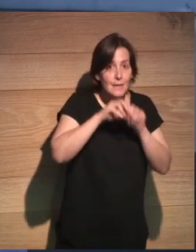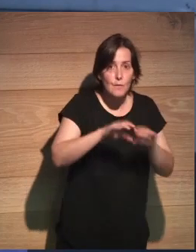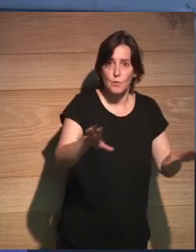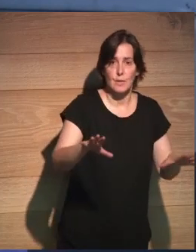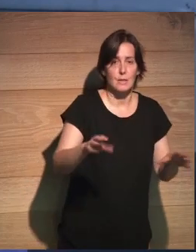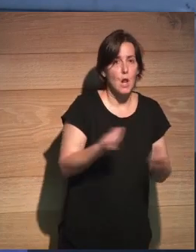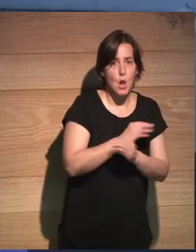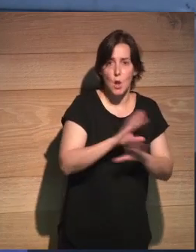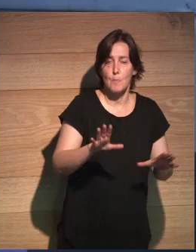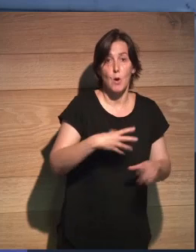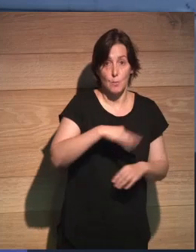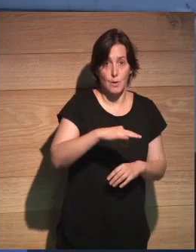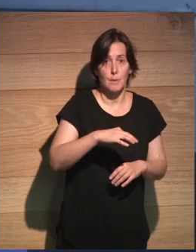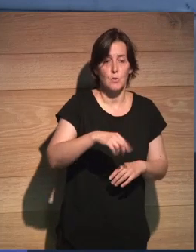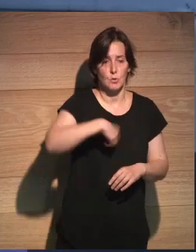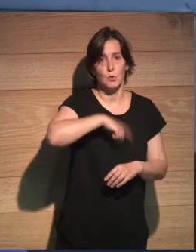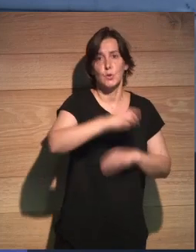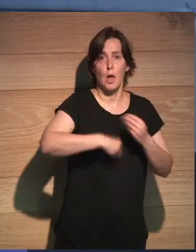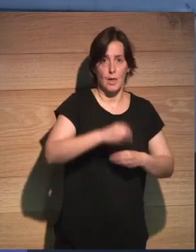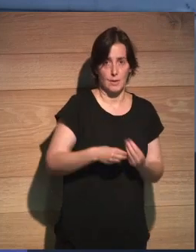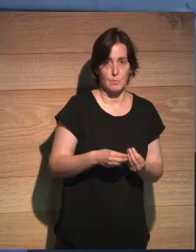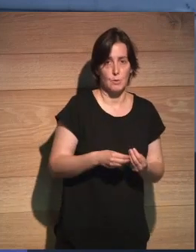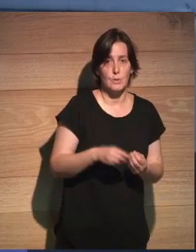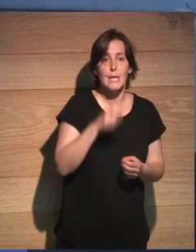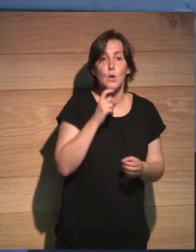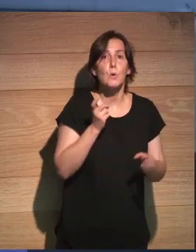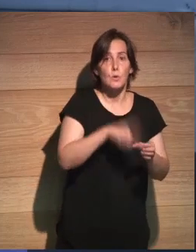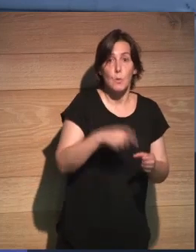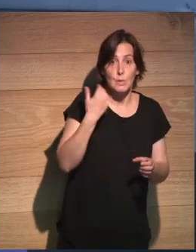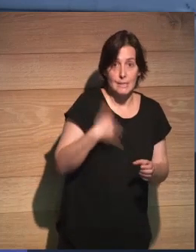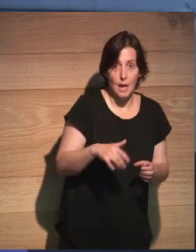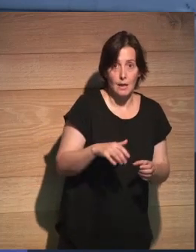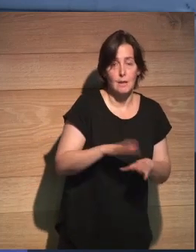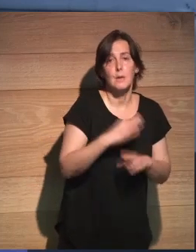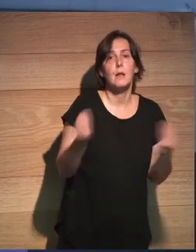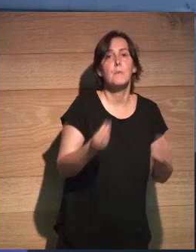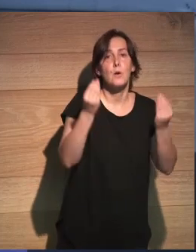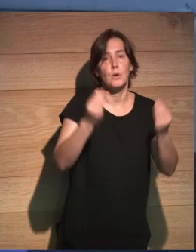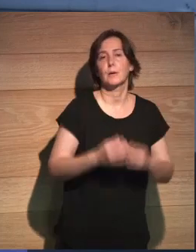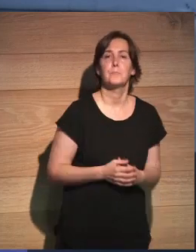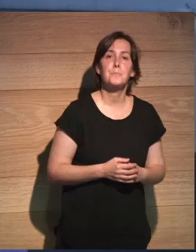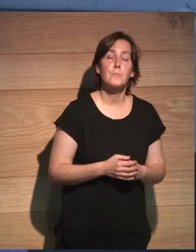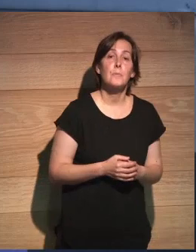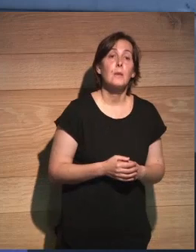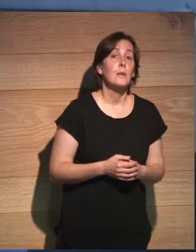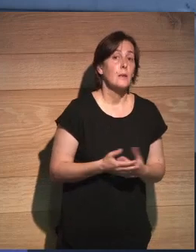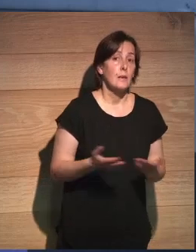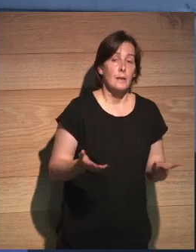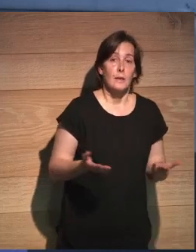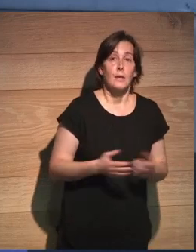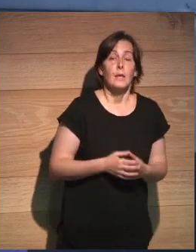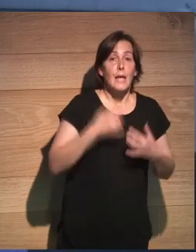mejor posible todo lo que hacemos y cómo contribuimos ya de hecho a esa mejora. En definitiva, tenemos que hacer que